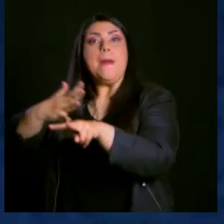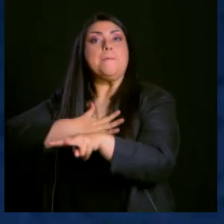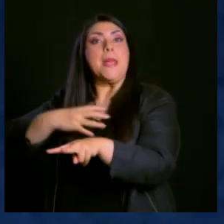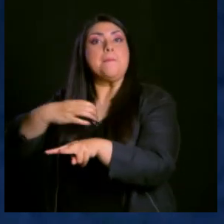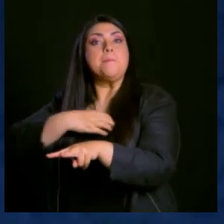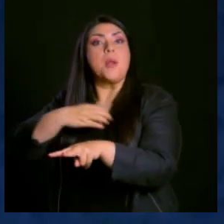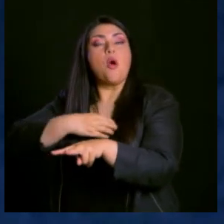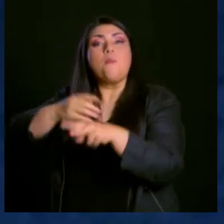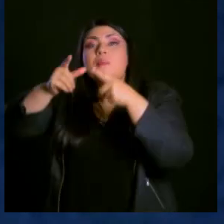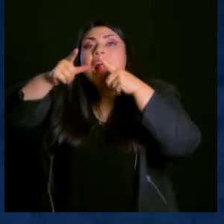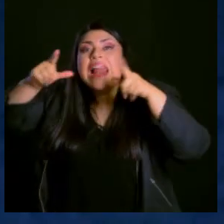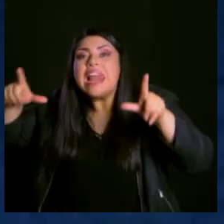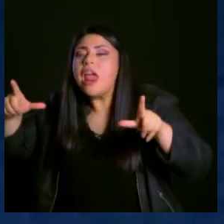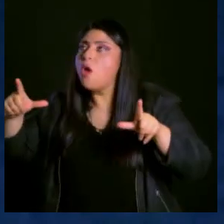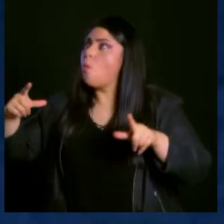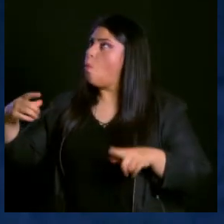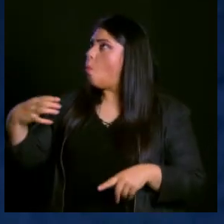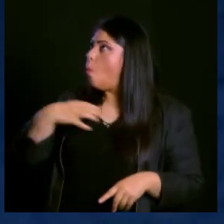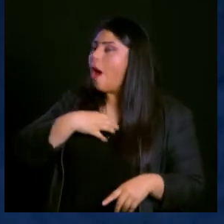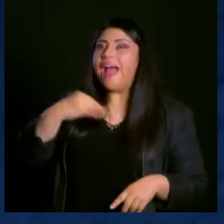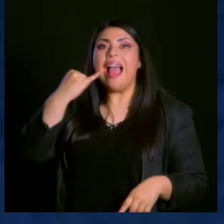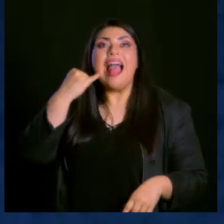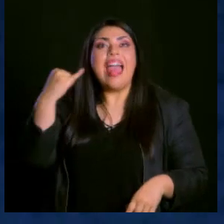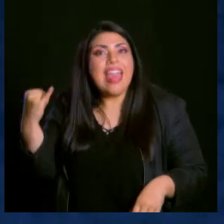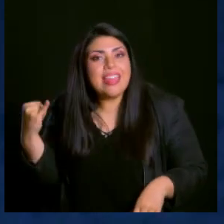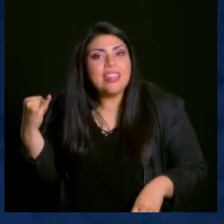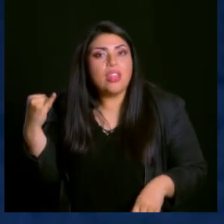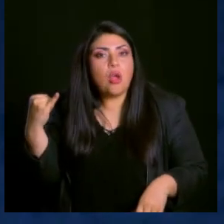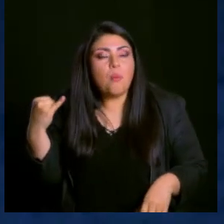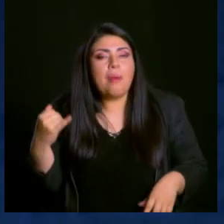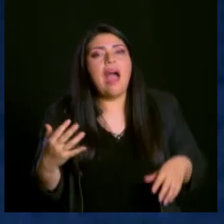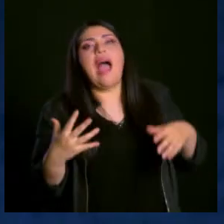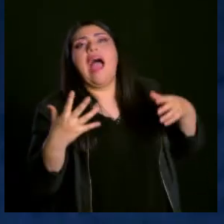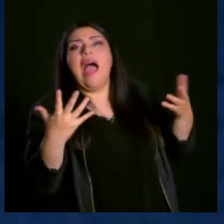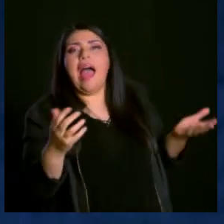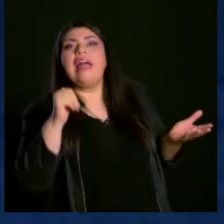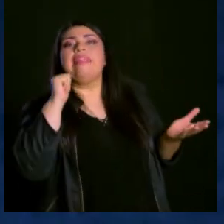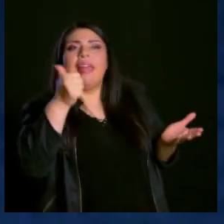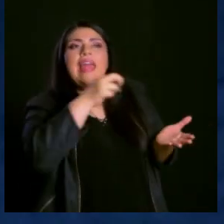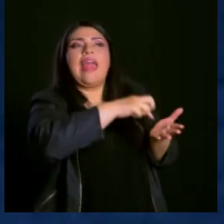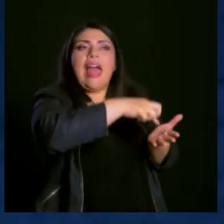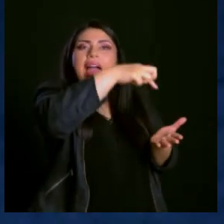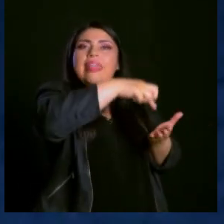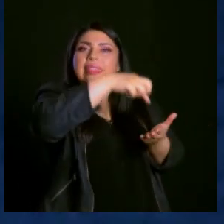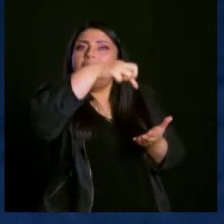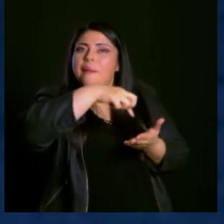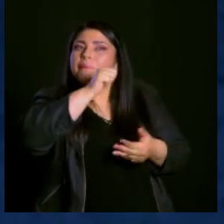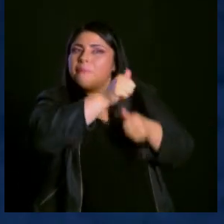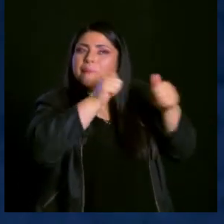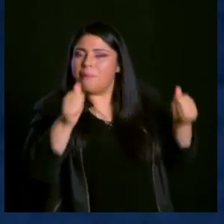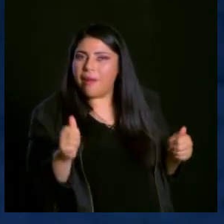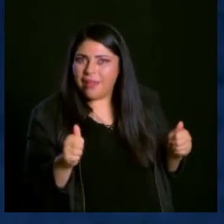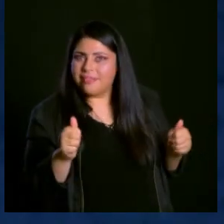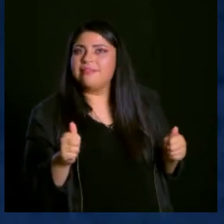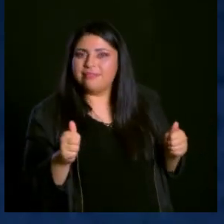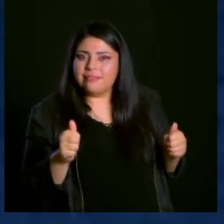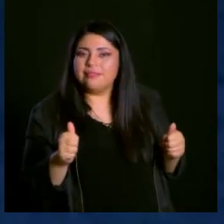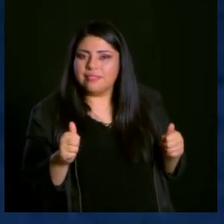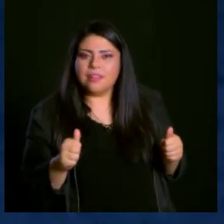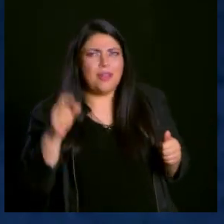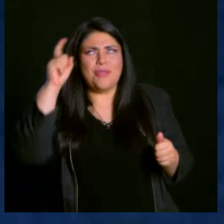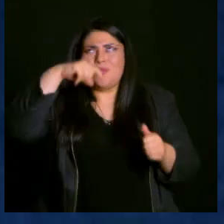propia lengua entonces eran idiomas del extranjero no lenguas angelicales o celestiales